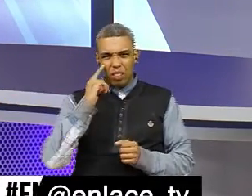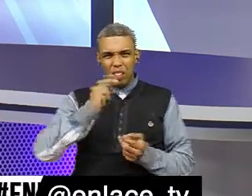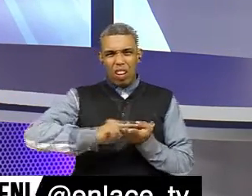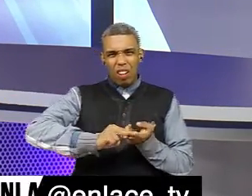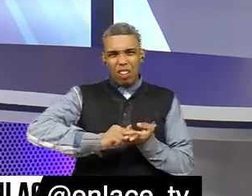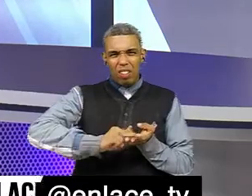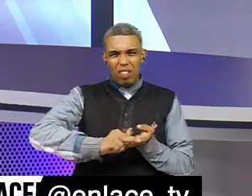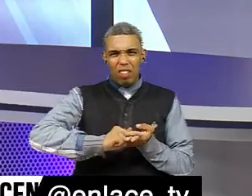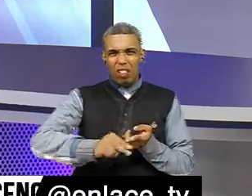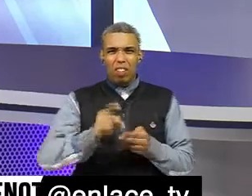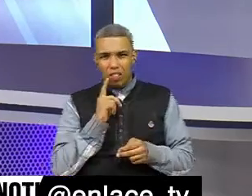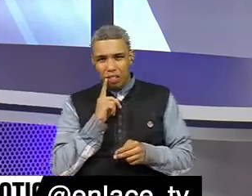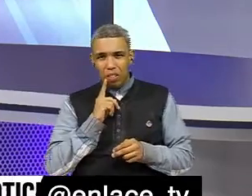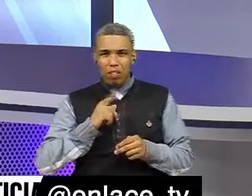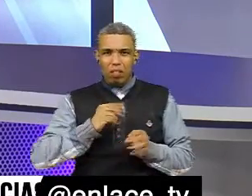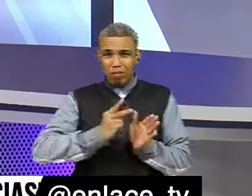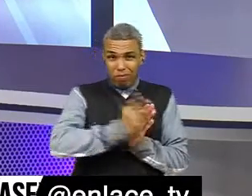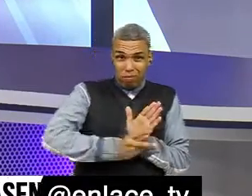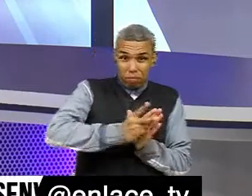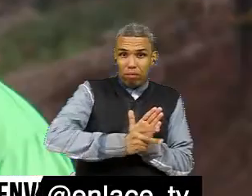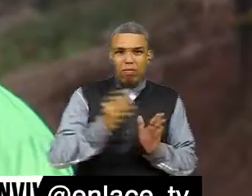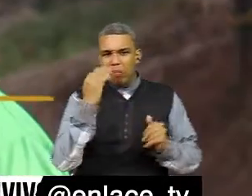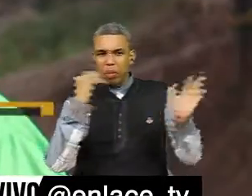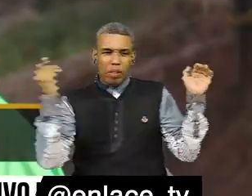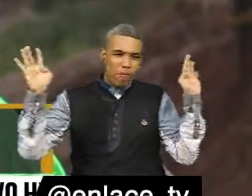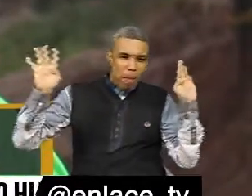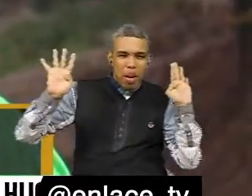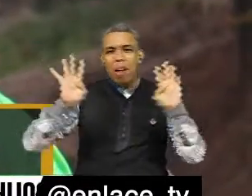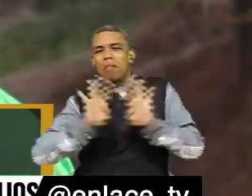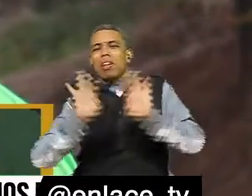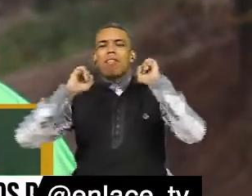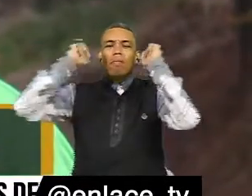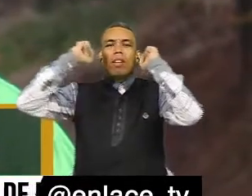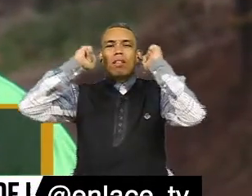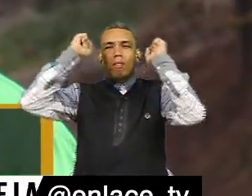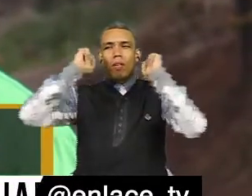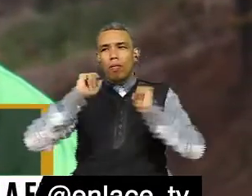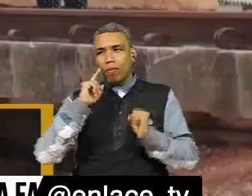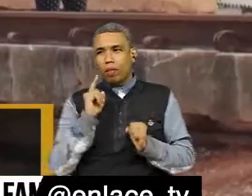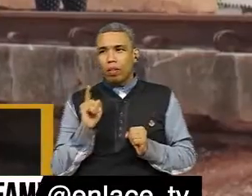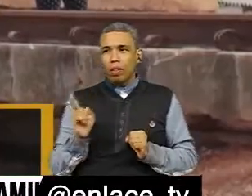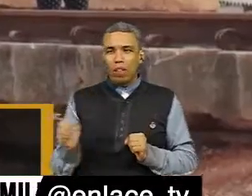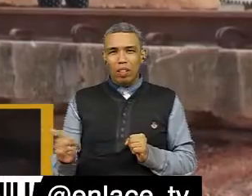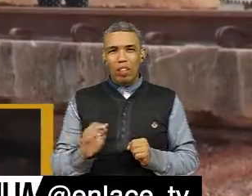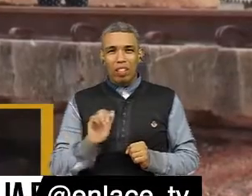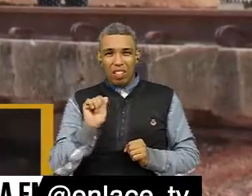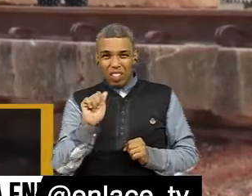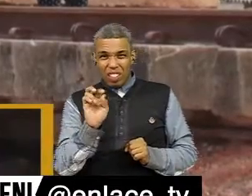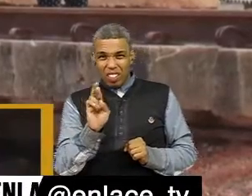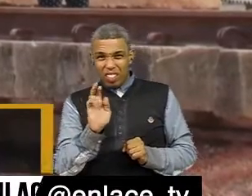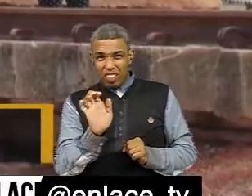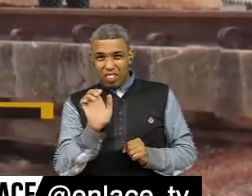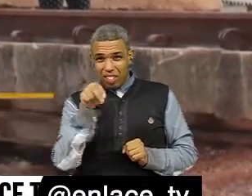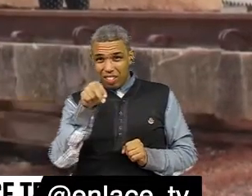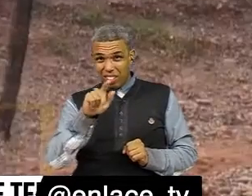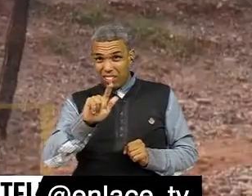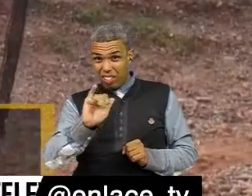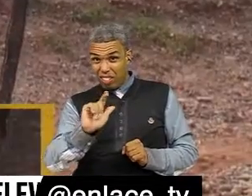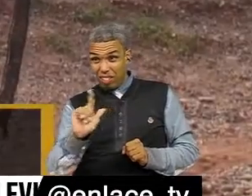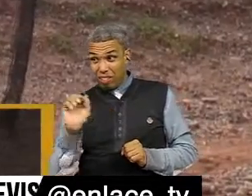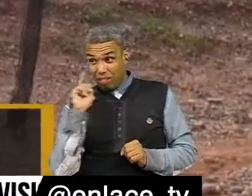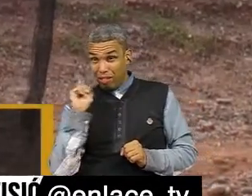la licencia para continuar. Luz Marina Arenilla se estrena como presidente de la Junta de Acción Comunal del barrio Jerusalén y se estrena con este